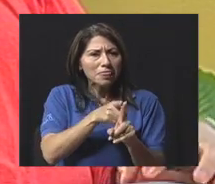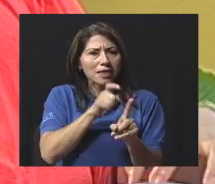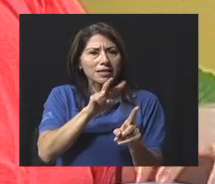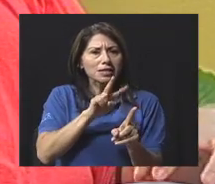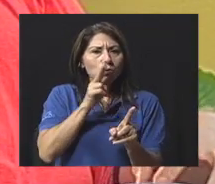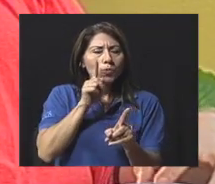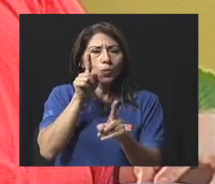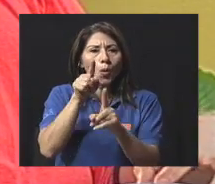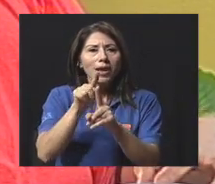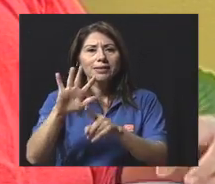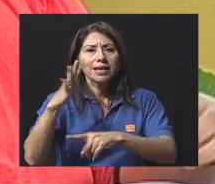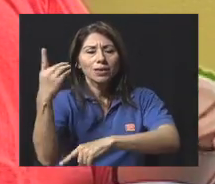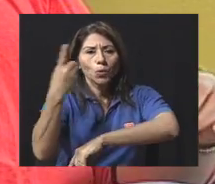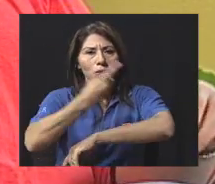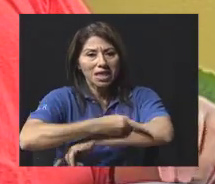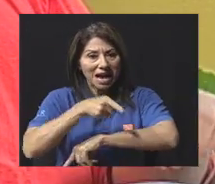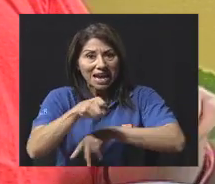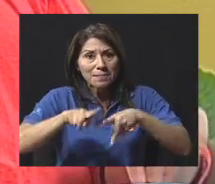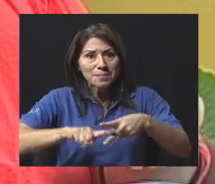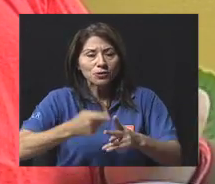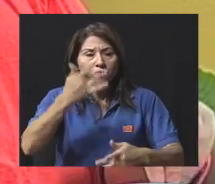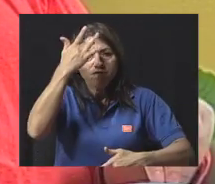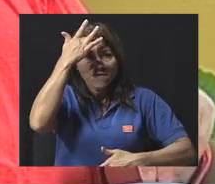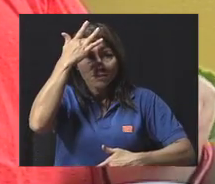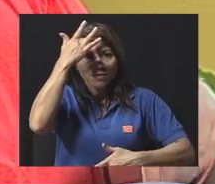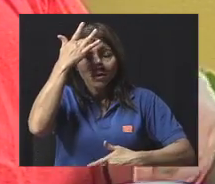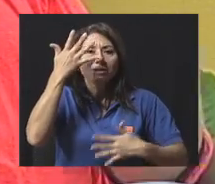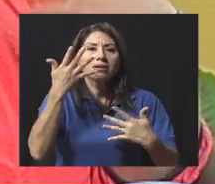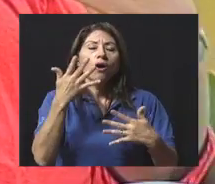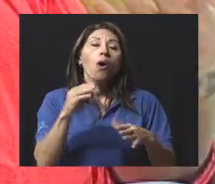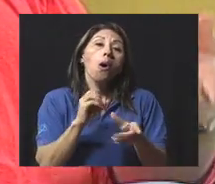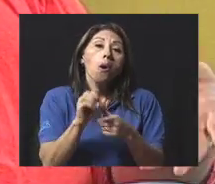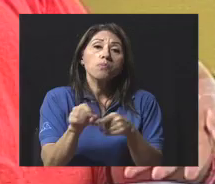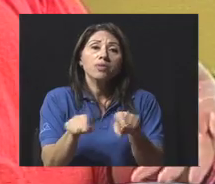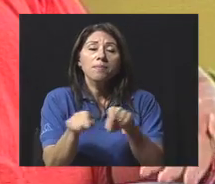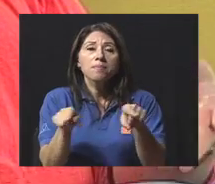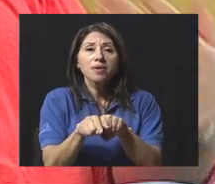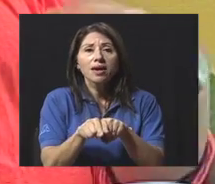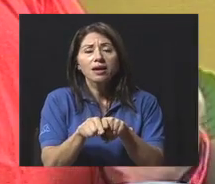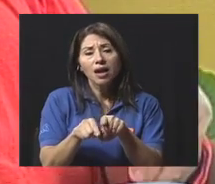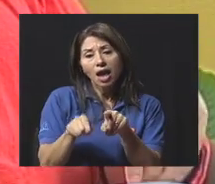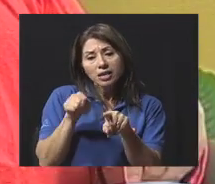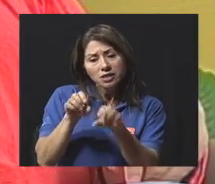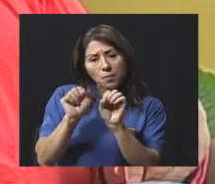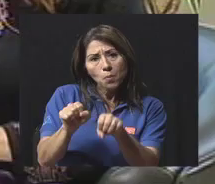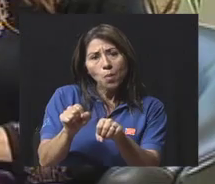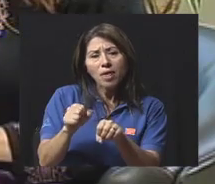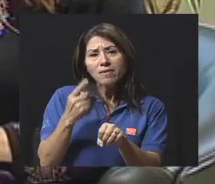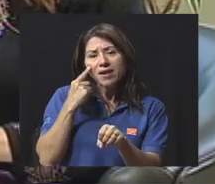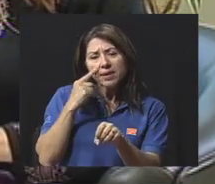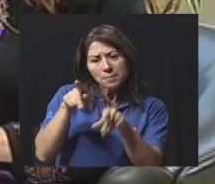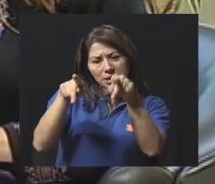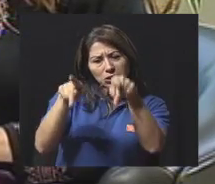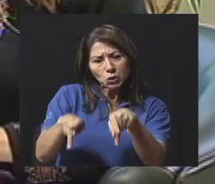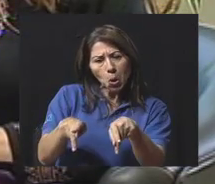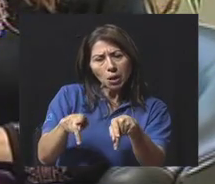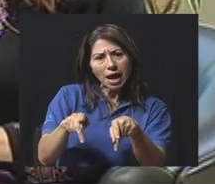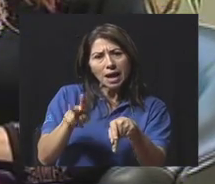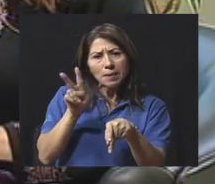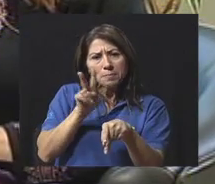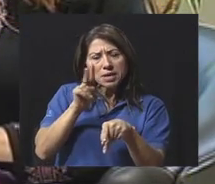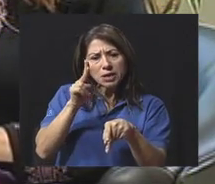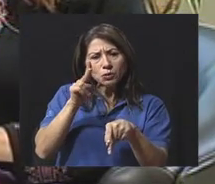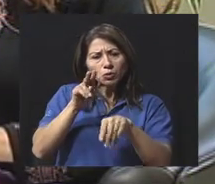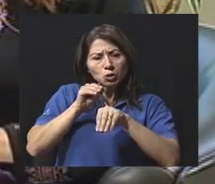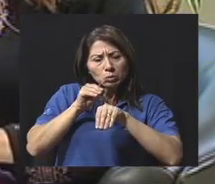después de haber iniciado los síntomas o se puede hacer un estudio de las defensas que produce uno contra el virus eso